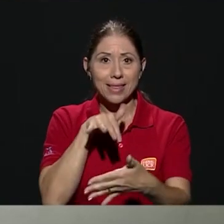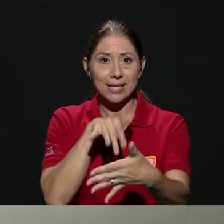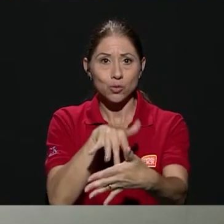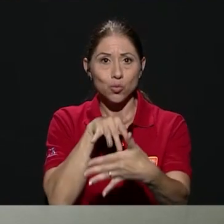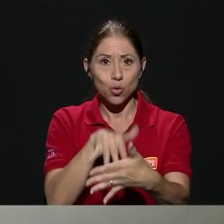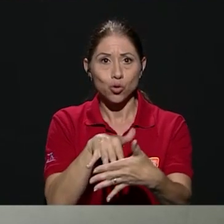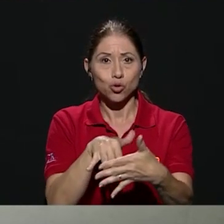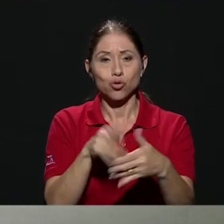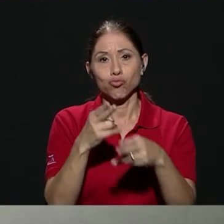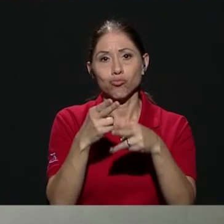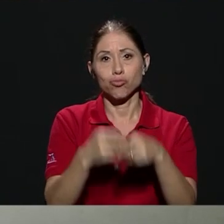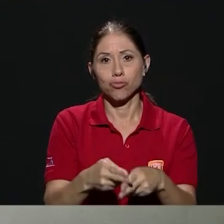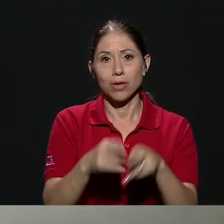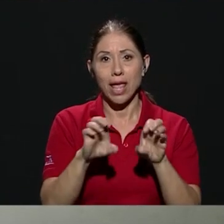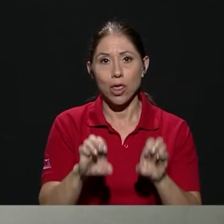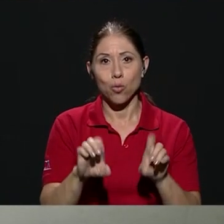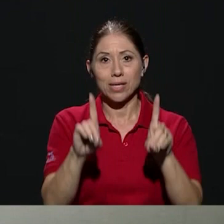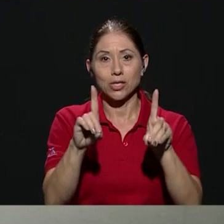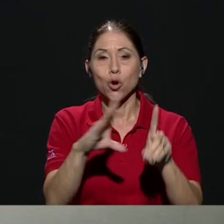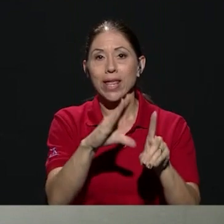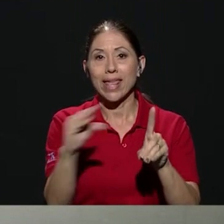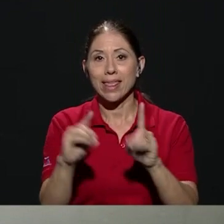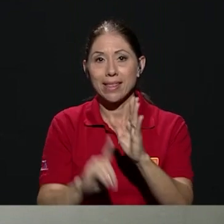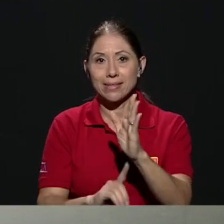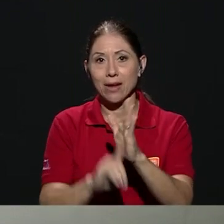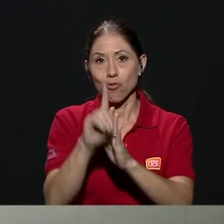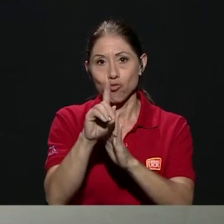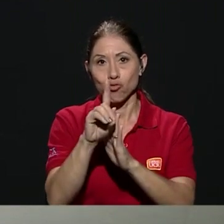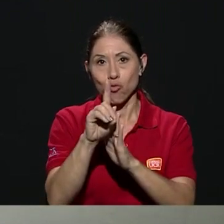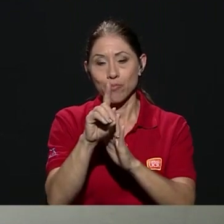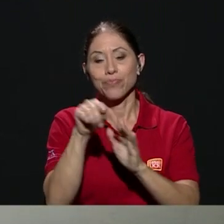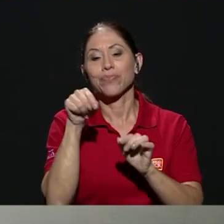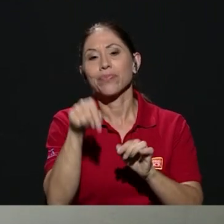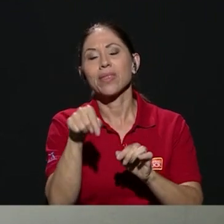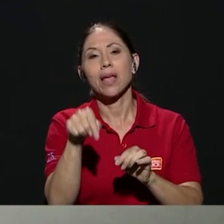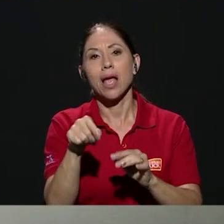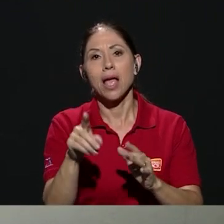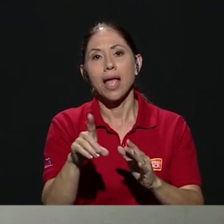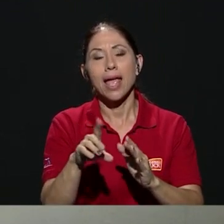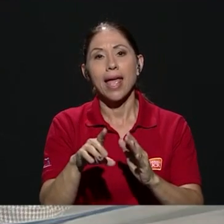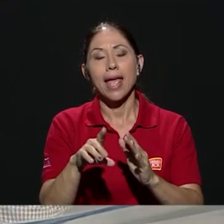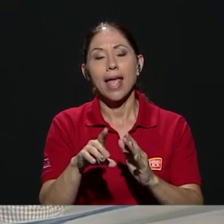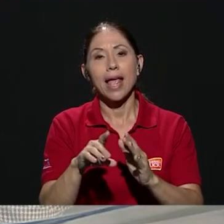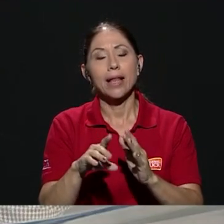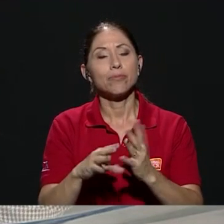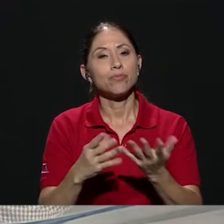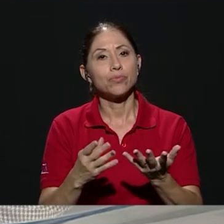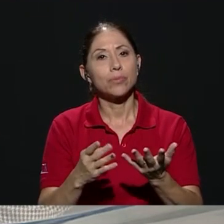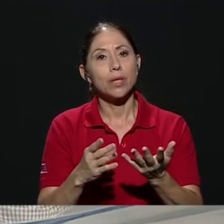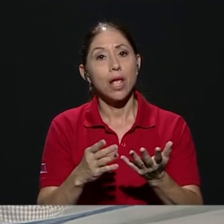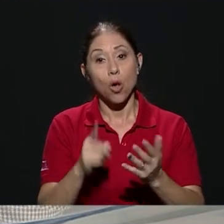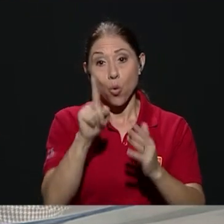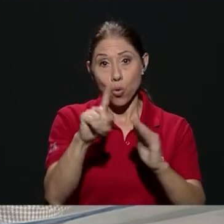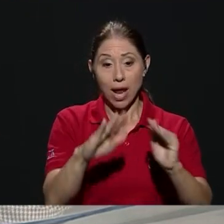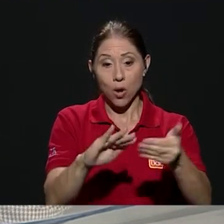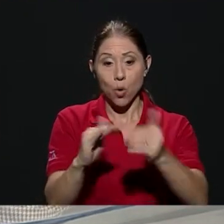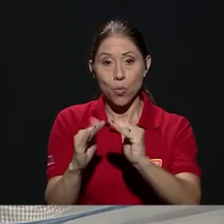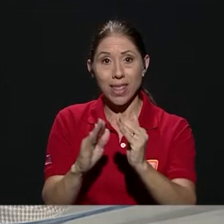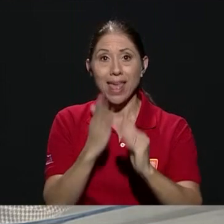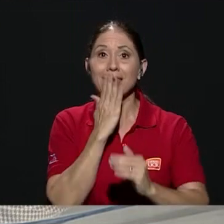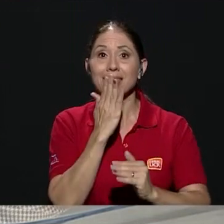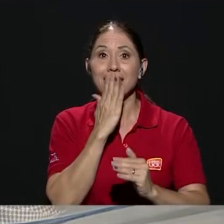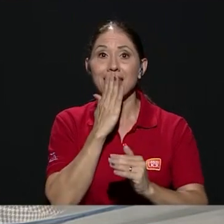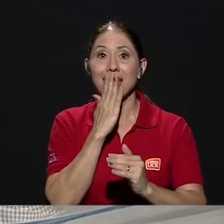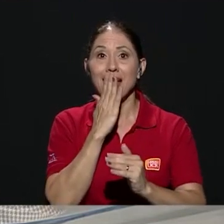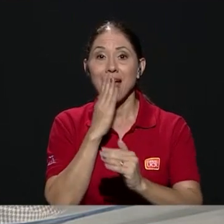educación y desarrollo, que está en el plan, el desarrollo para una comunidad indígena